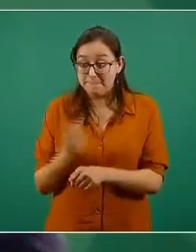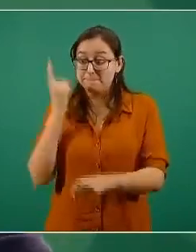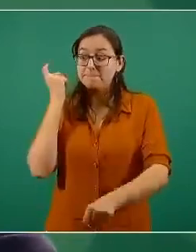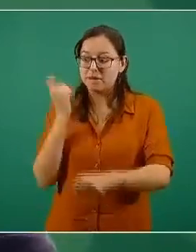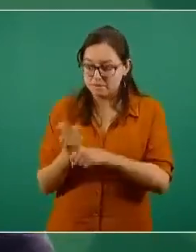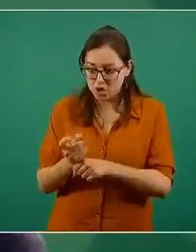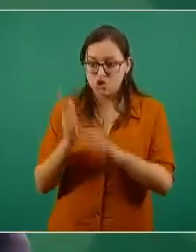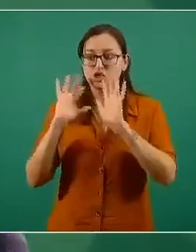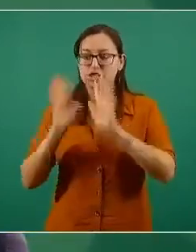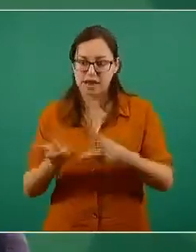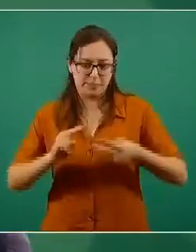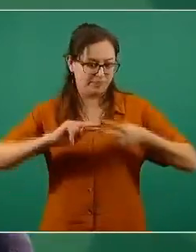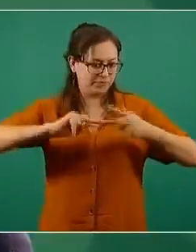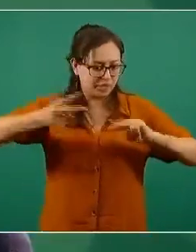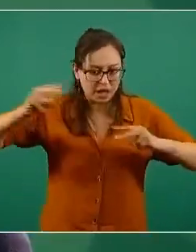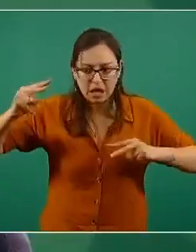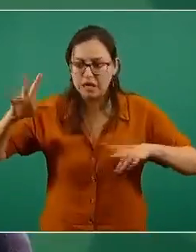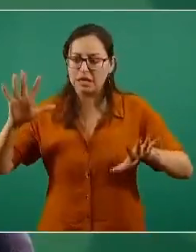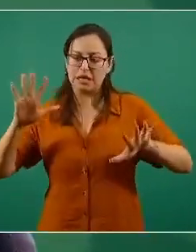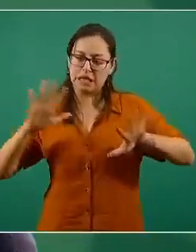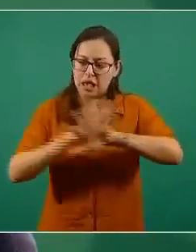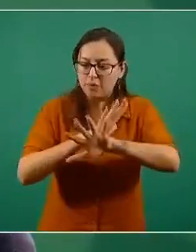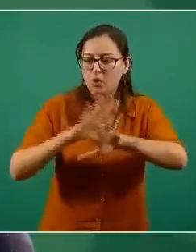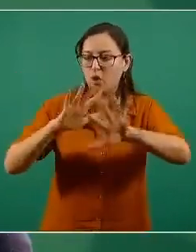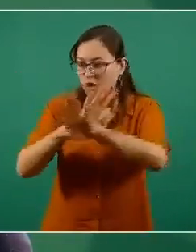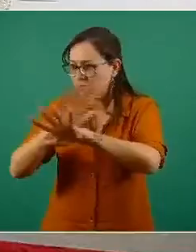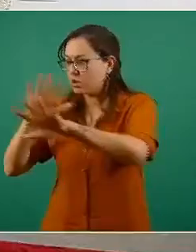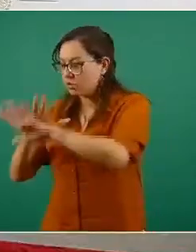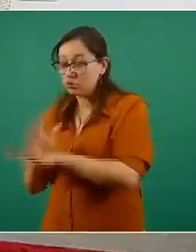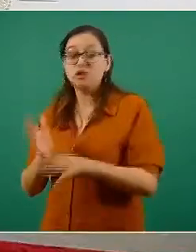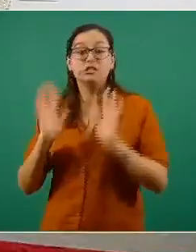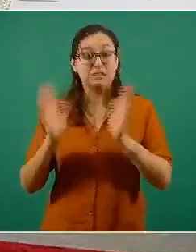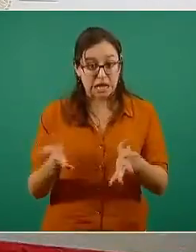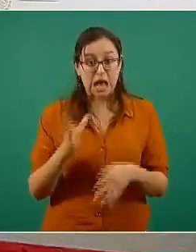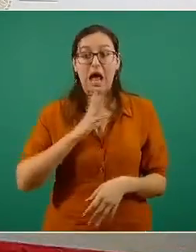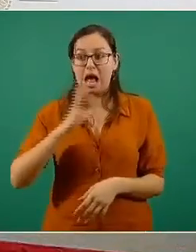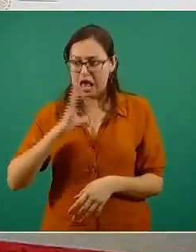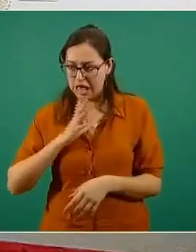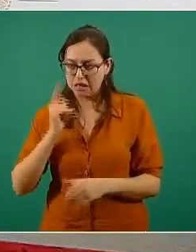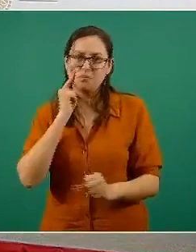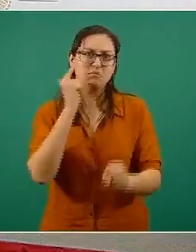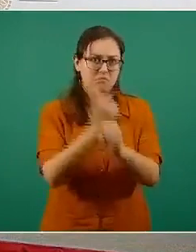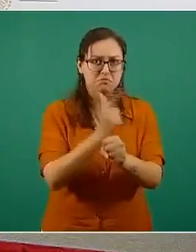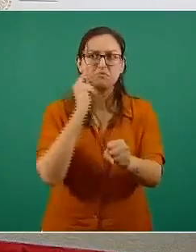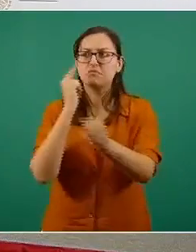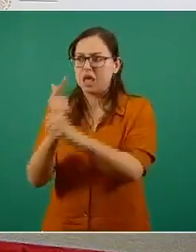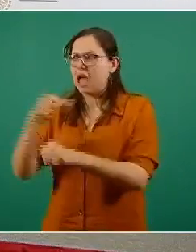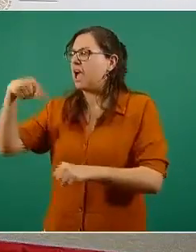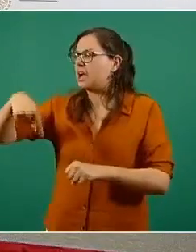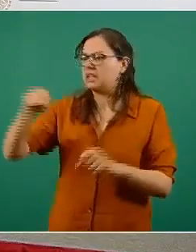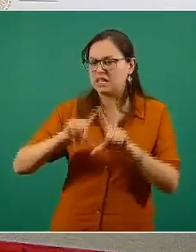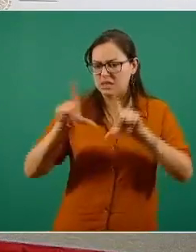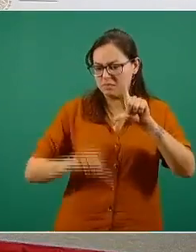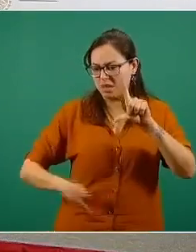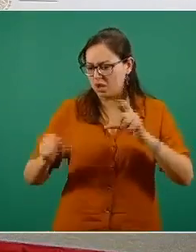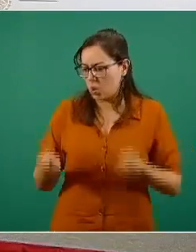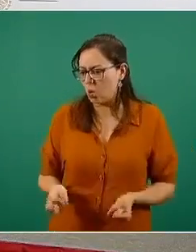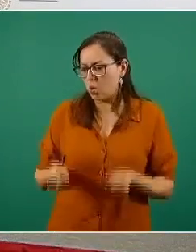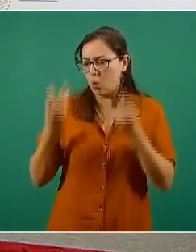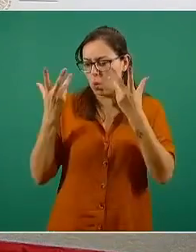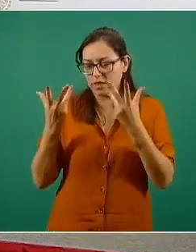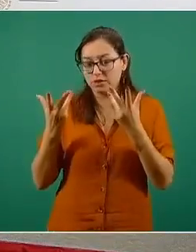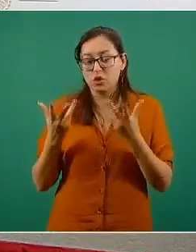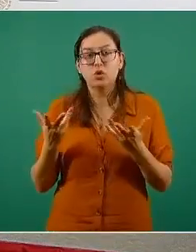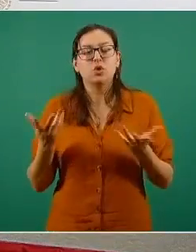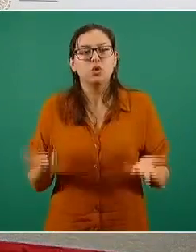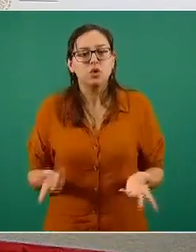se han caracterizado en otras regiones del mundo que tanto están circulando en México es importante, pero cuando hablamos de una nueva cepa, bueno, tenemos